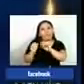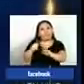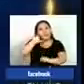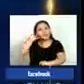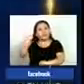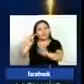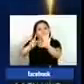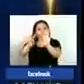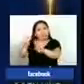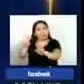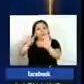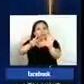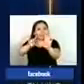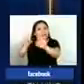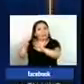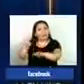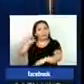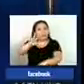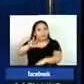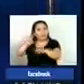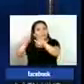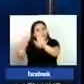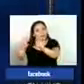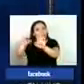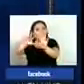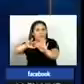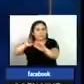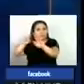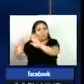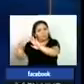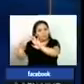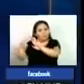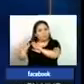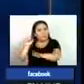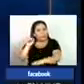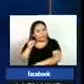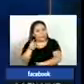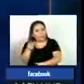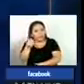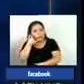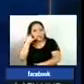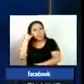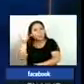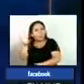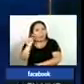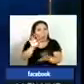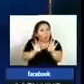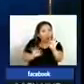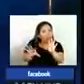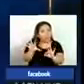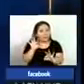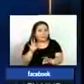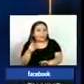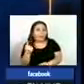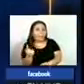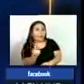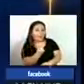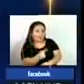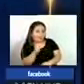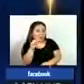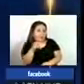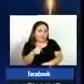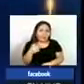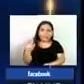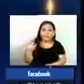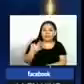7671 3686. Ese es el número telefónico y son algunas de las personas que